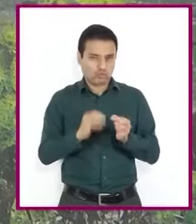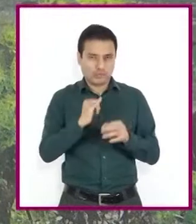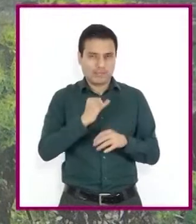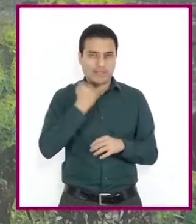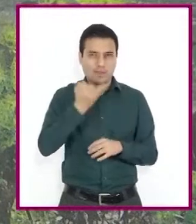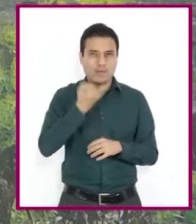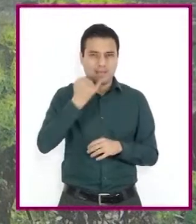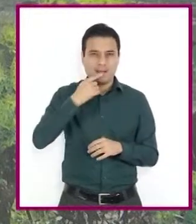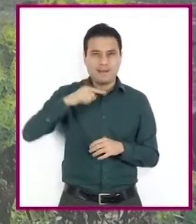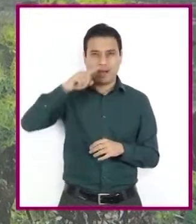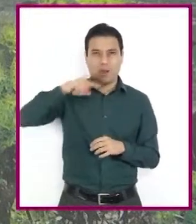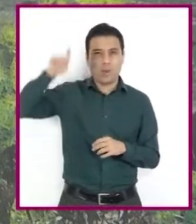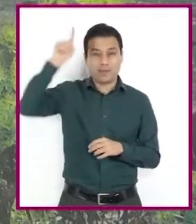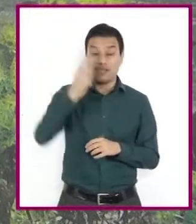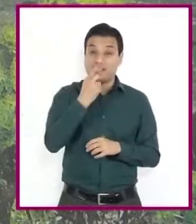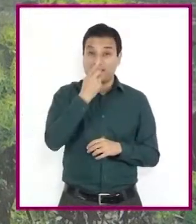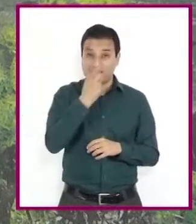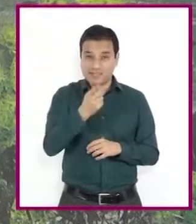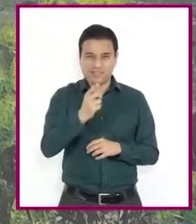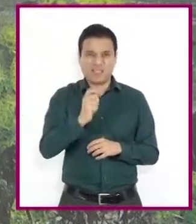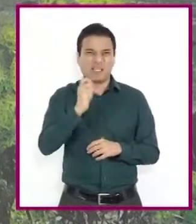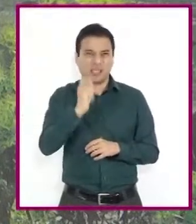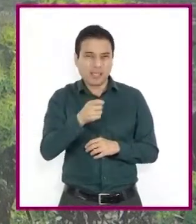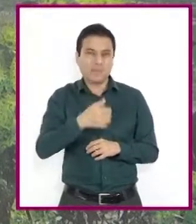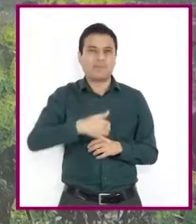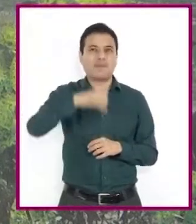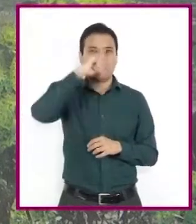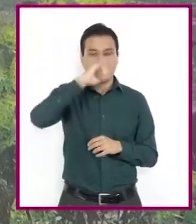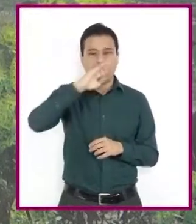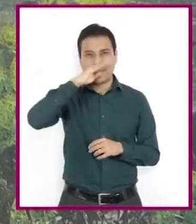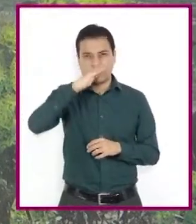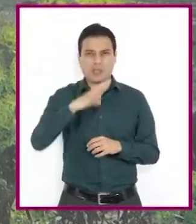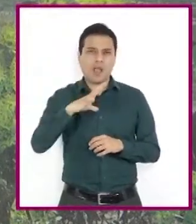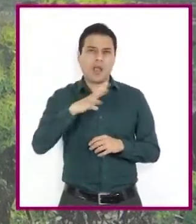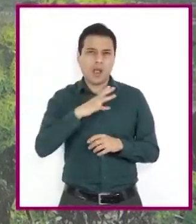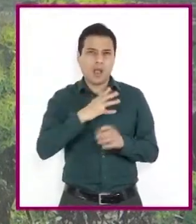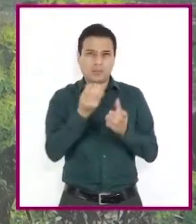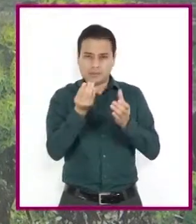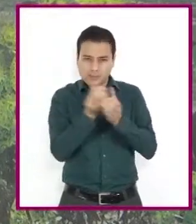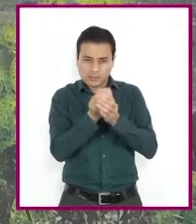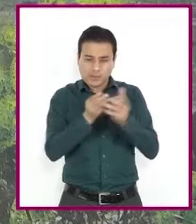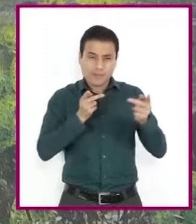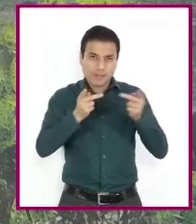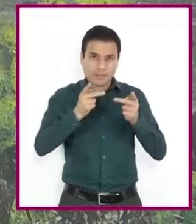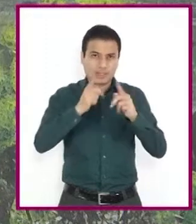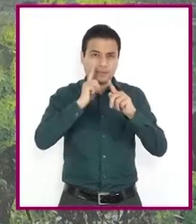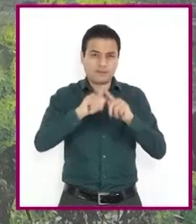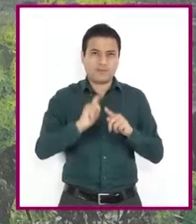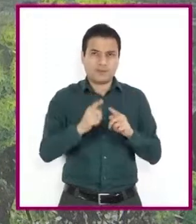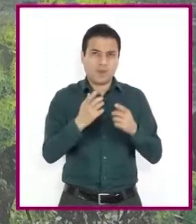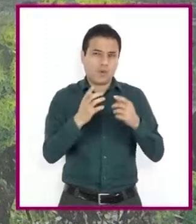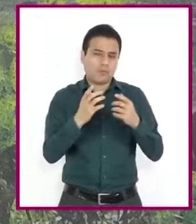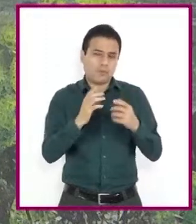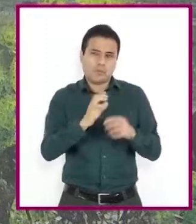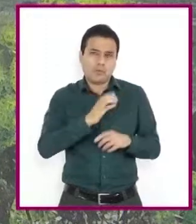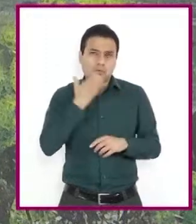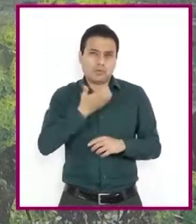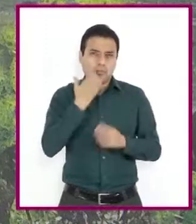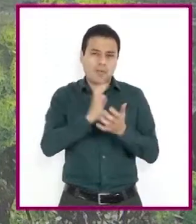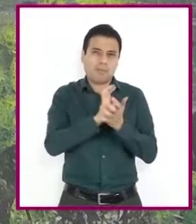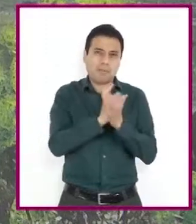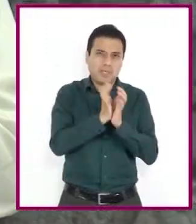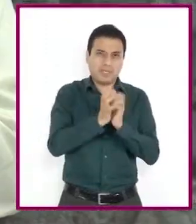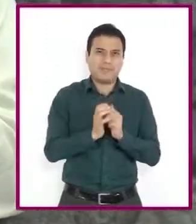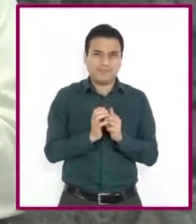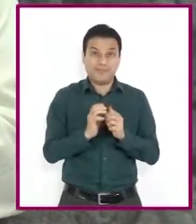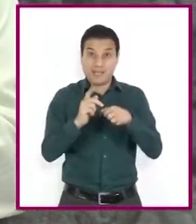significado es bebida de maíz. Hay diferentes maneras de prepararlo. La más conocida es con la fruta de piña, donde las cáscaras